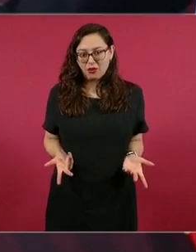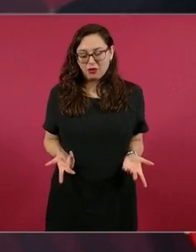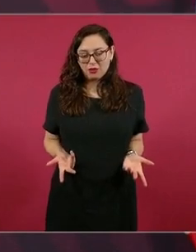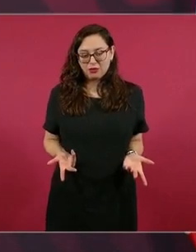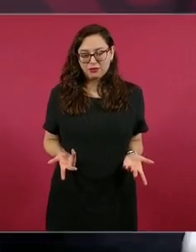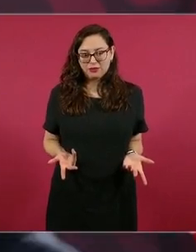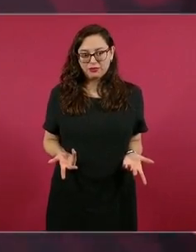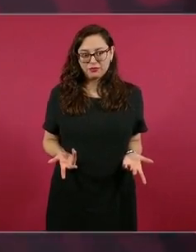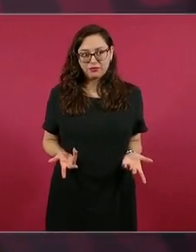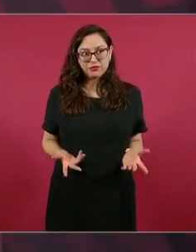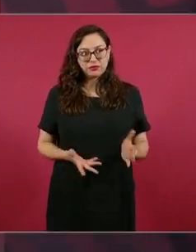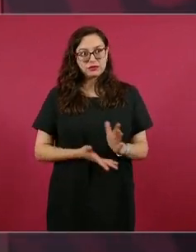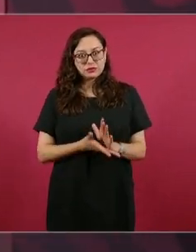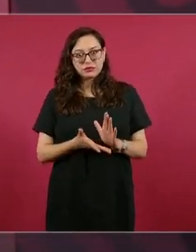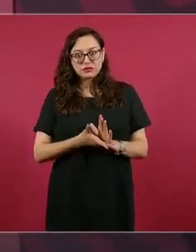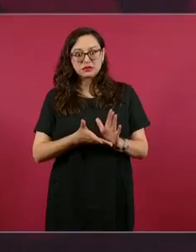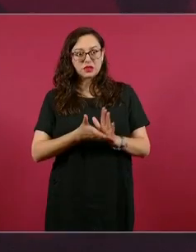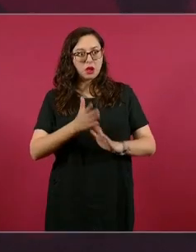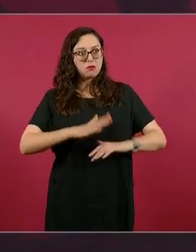construyendo